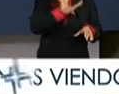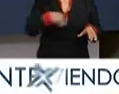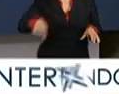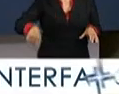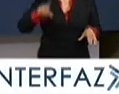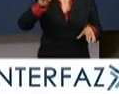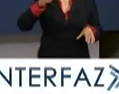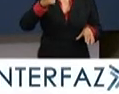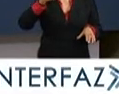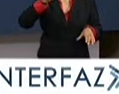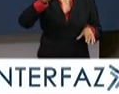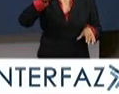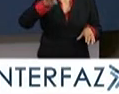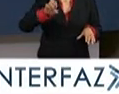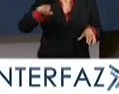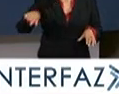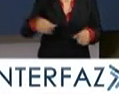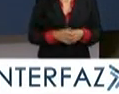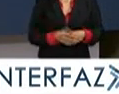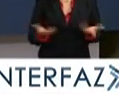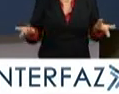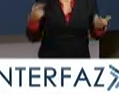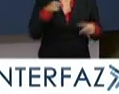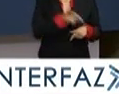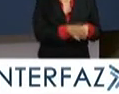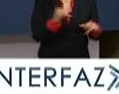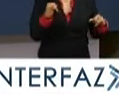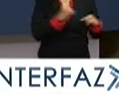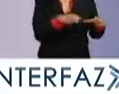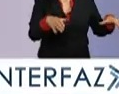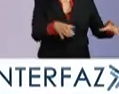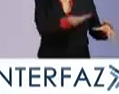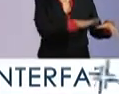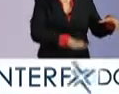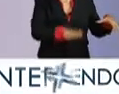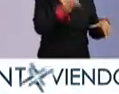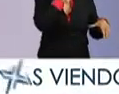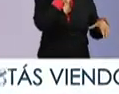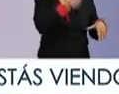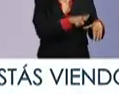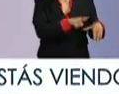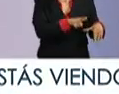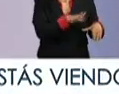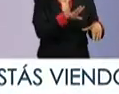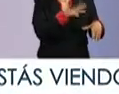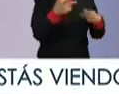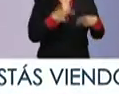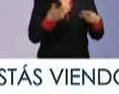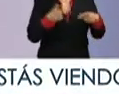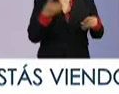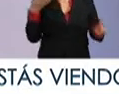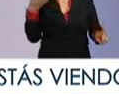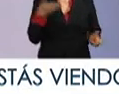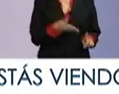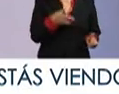aquí de Televisión Educativa. O sea, es una institución donde también hay gente que se